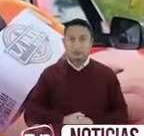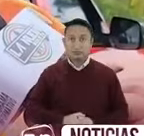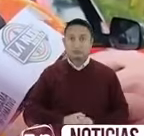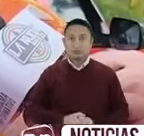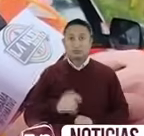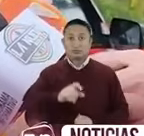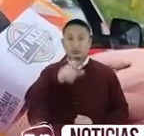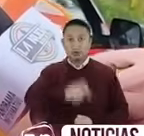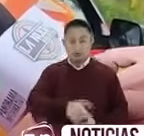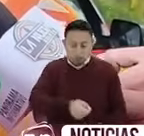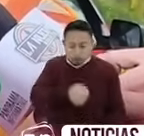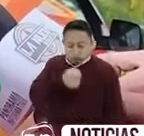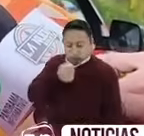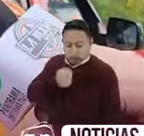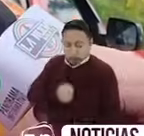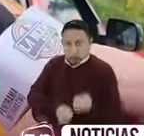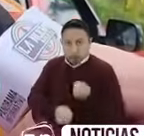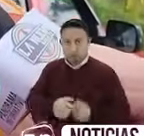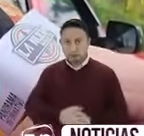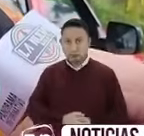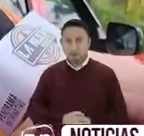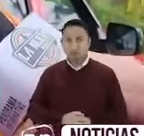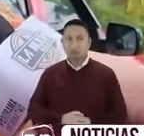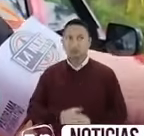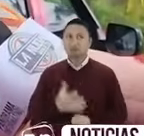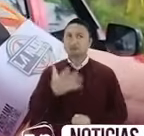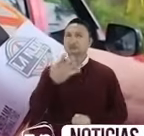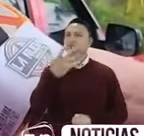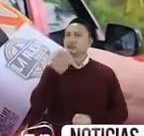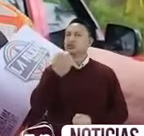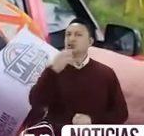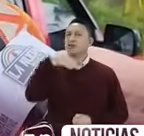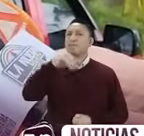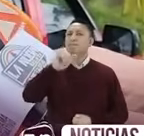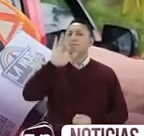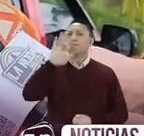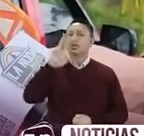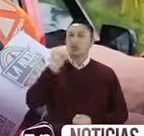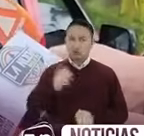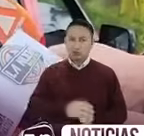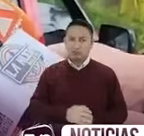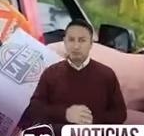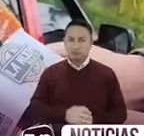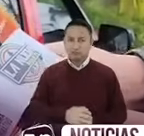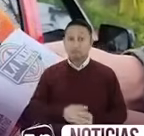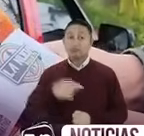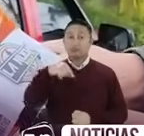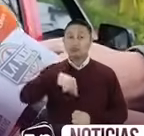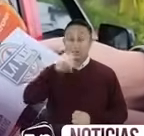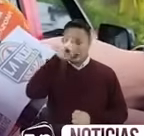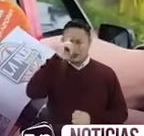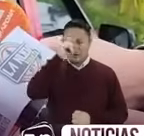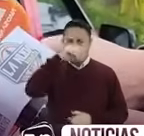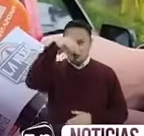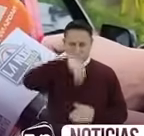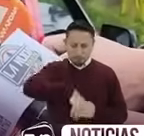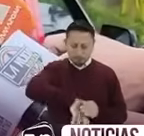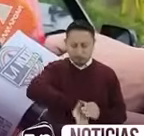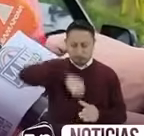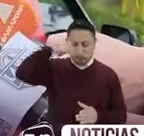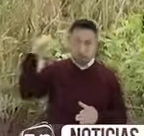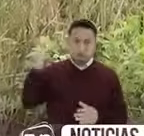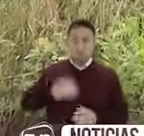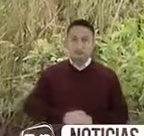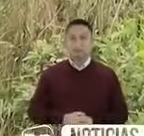extraerla desde el lugar. Unos 15 metros aproximadamente, por lo cual estaba dificultoso poderlo extraer el cuerpo hacia la superficie. La